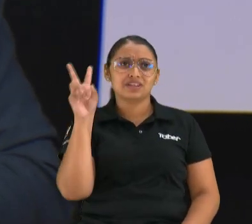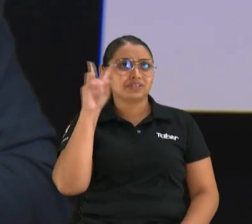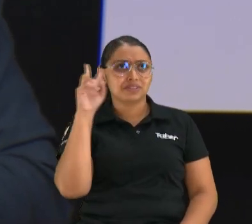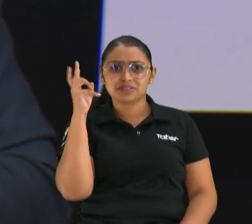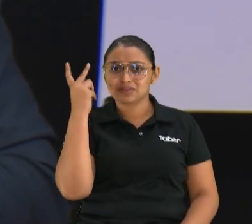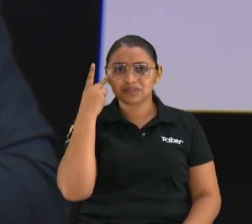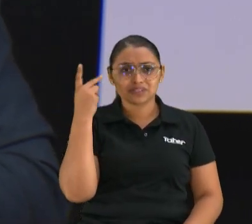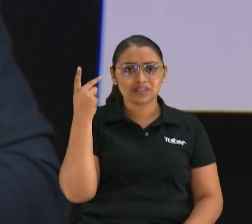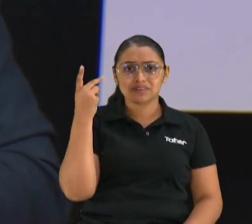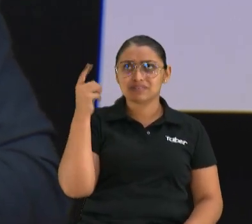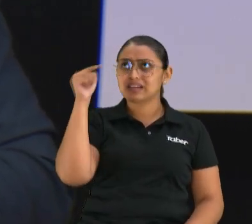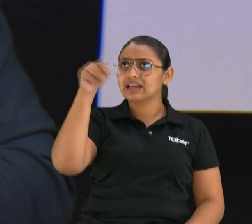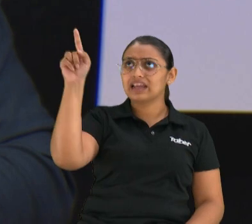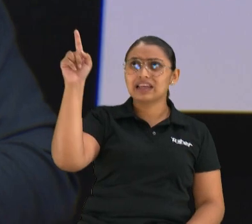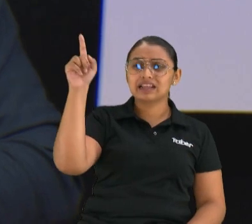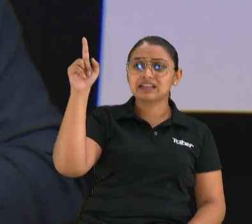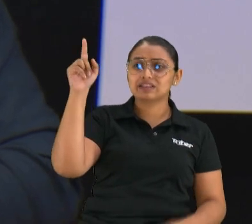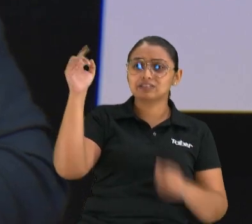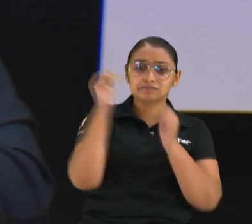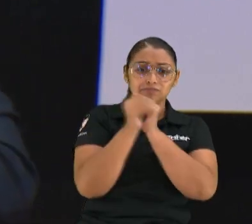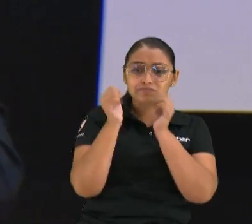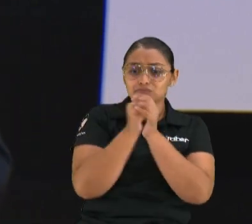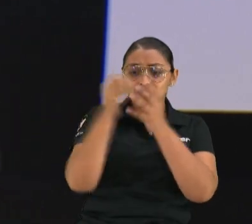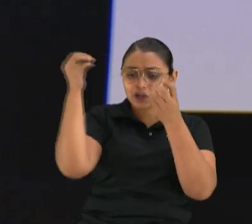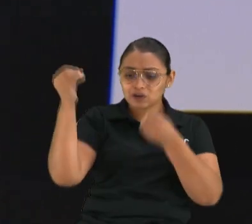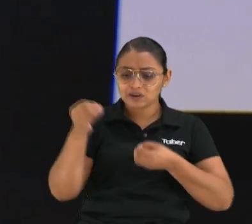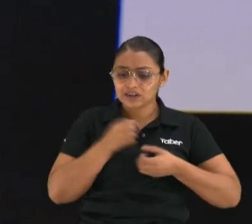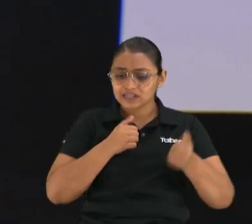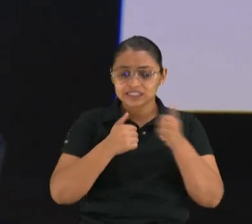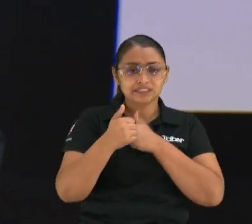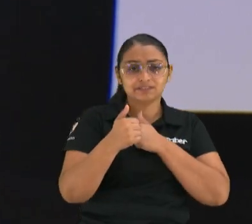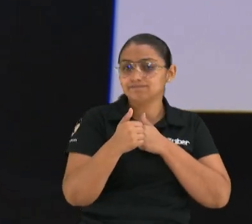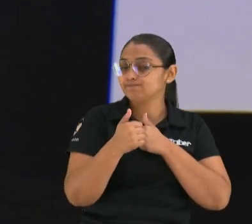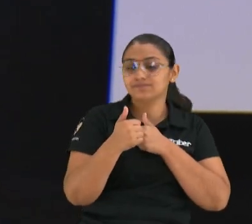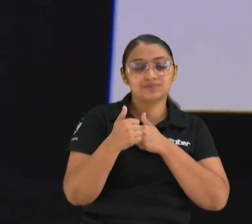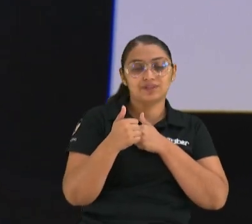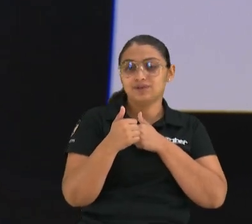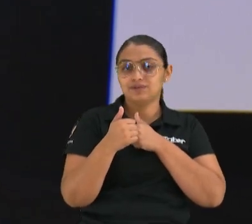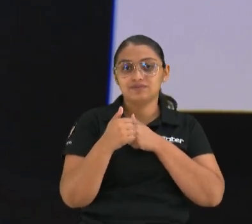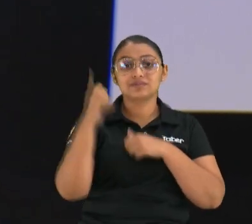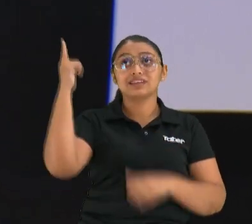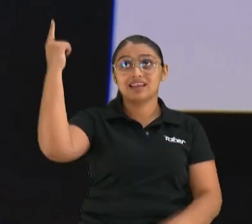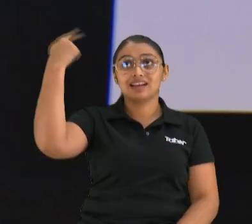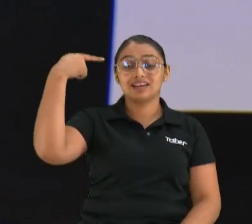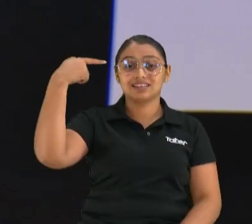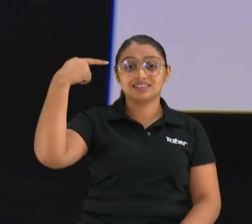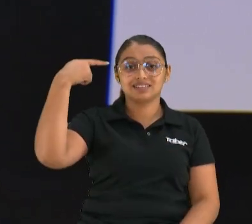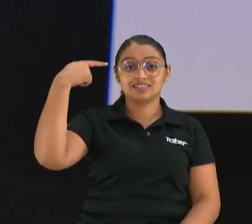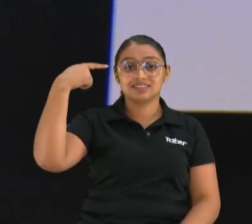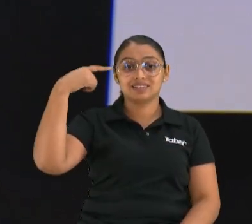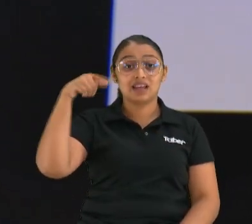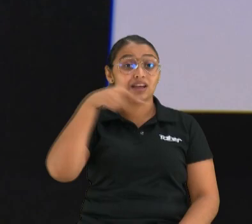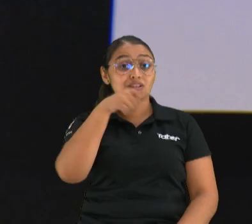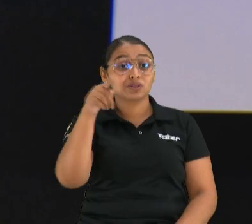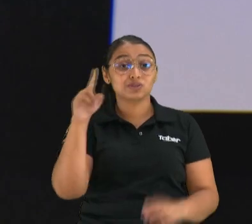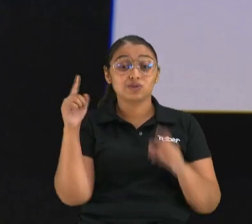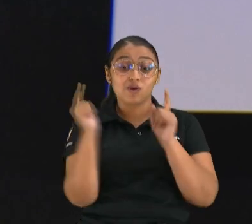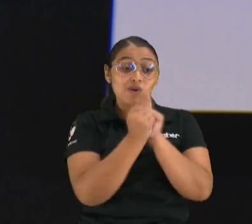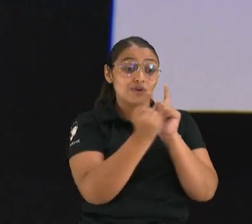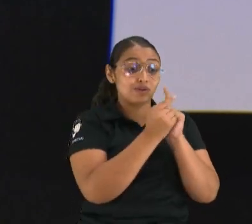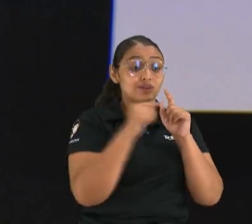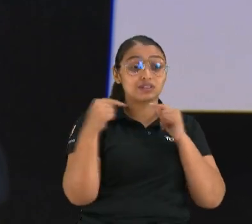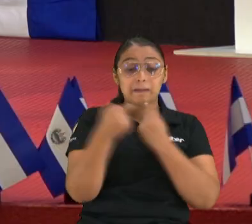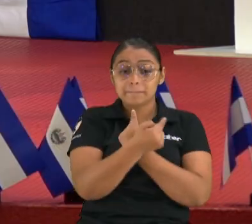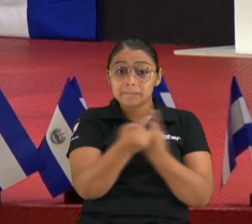un castigo el día de hoy sí conoces gente que niega la existencia de Dios si